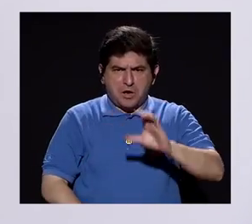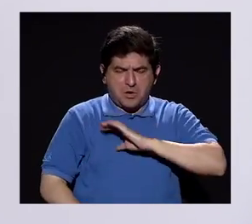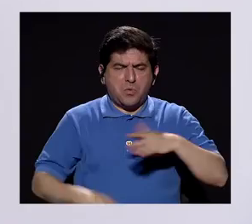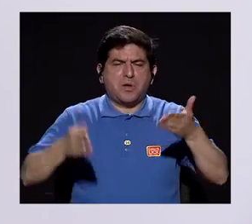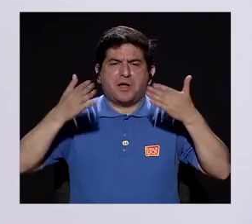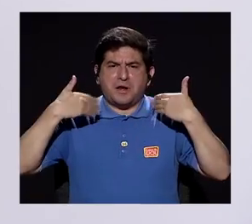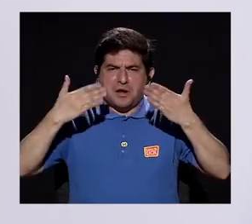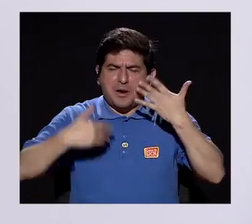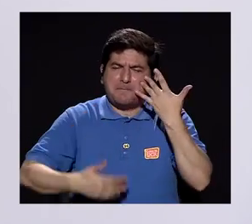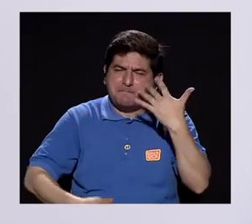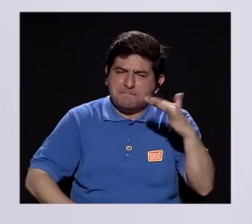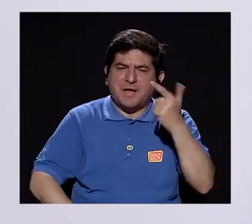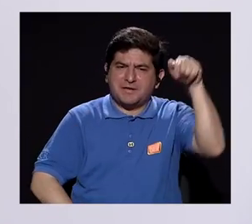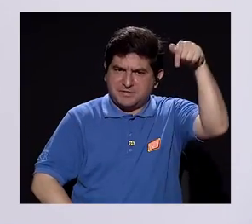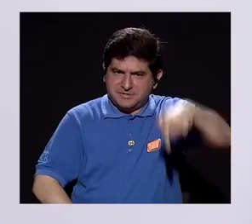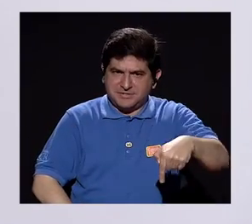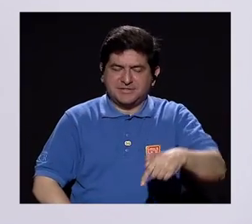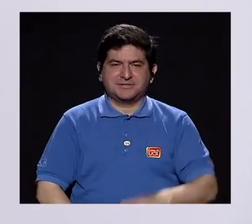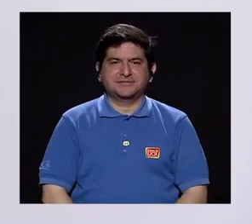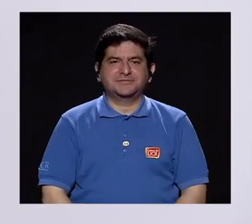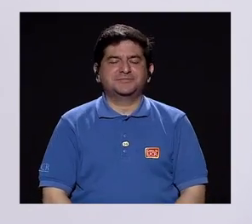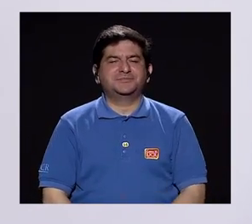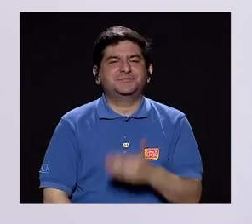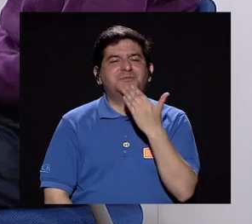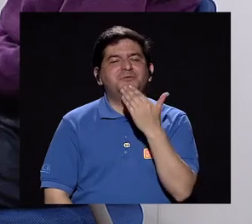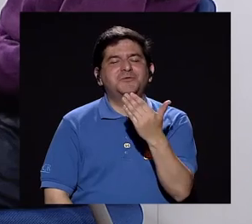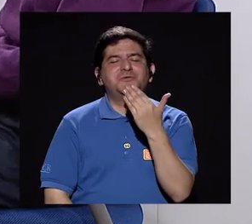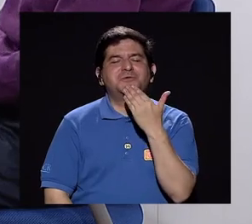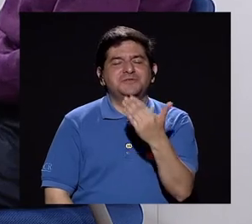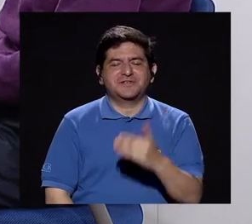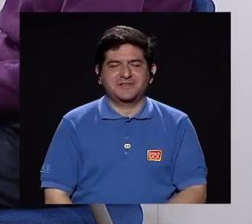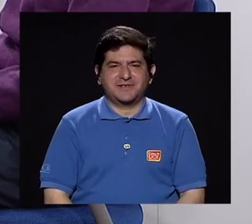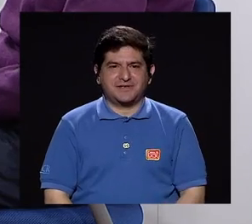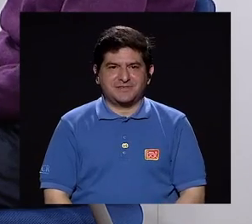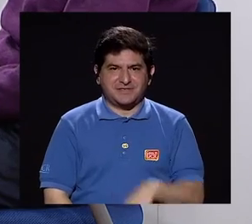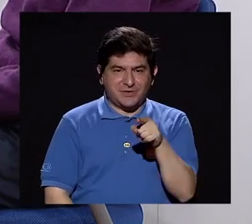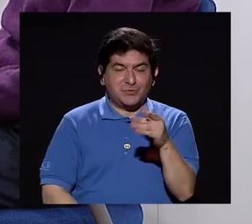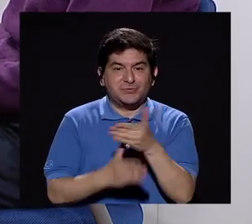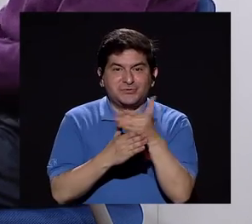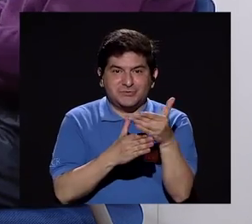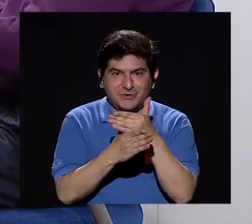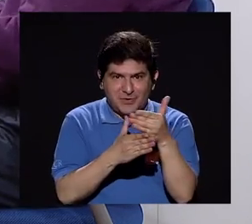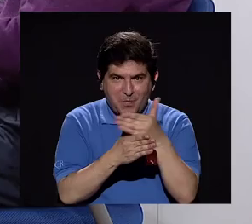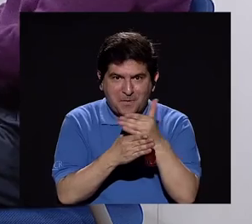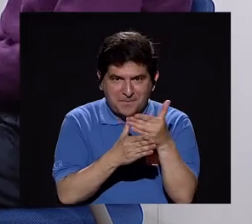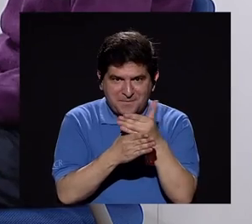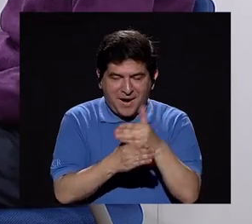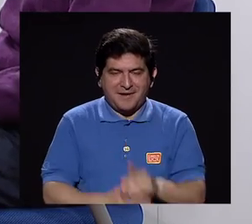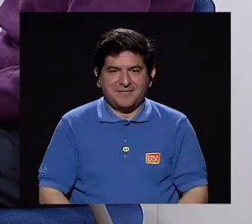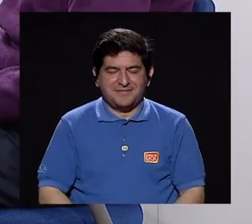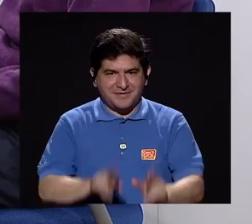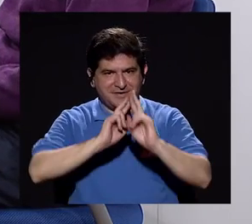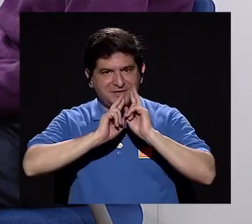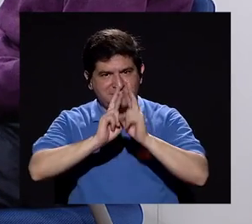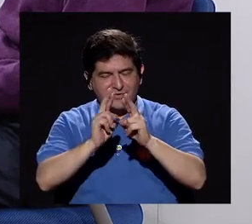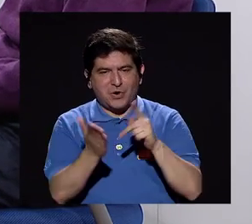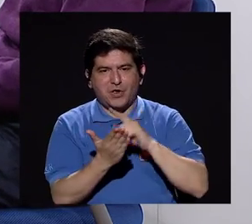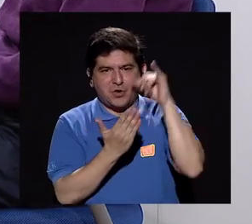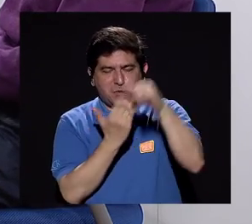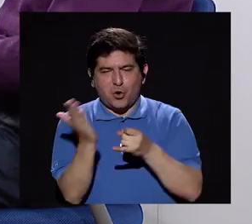con características climáticas similares a la nuestra el proyecto para hola muchísimas gracias por compartir estos